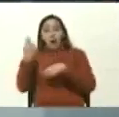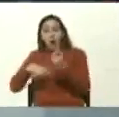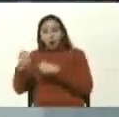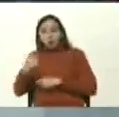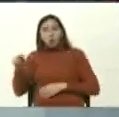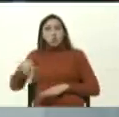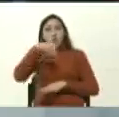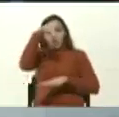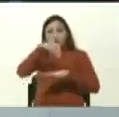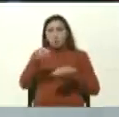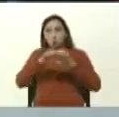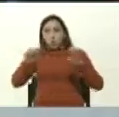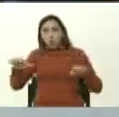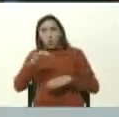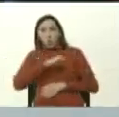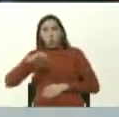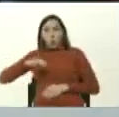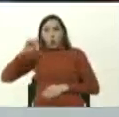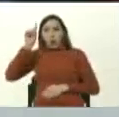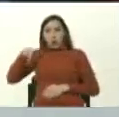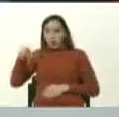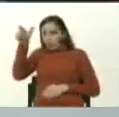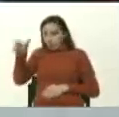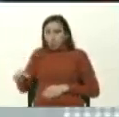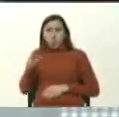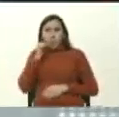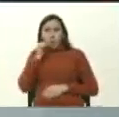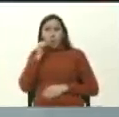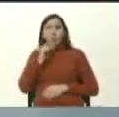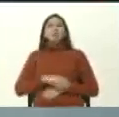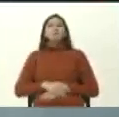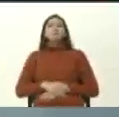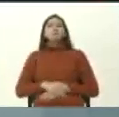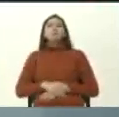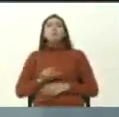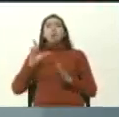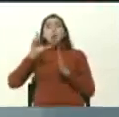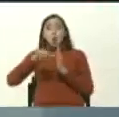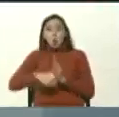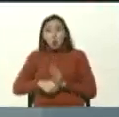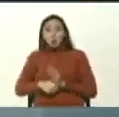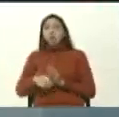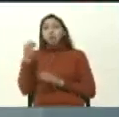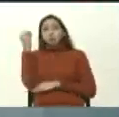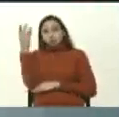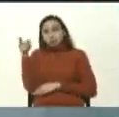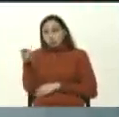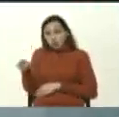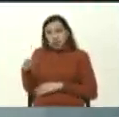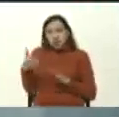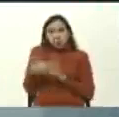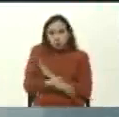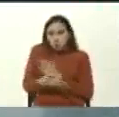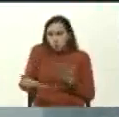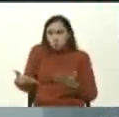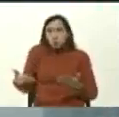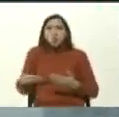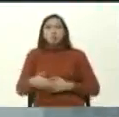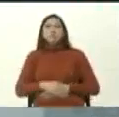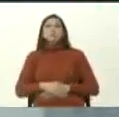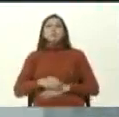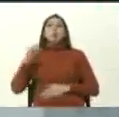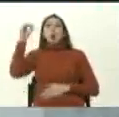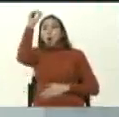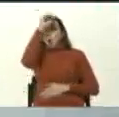Institutos Educativos Privados, Fausto Romeo, y ahorita dentro de poco voy a darle la palabra para que él